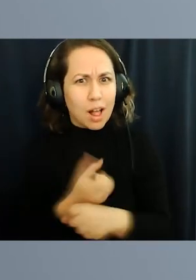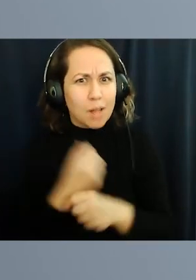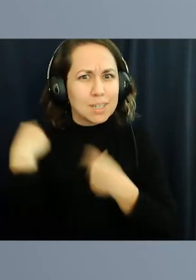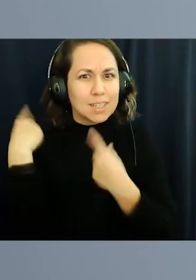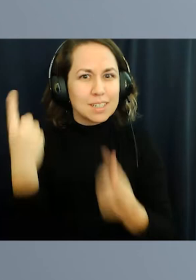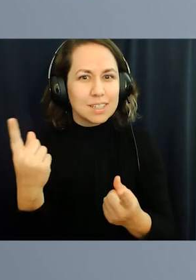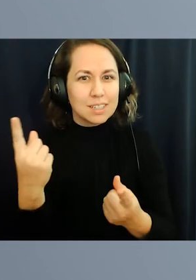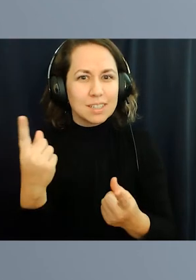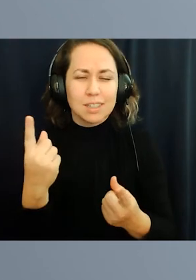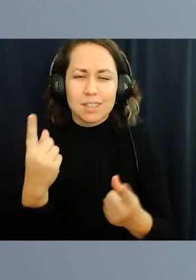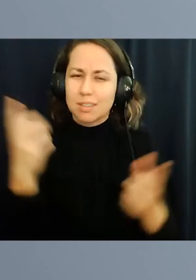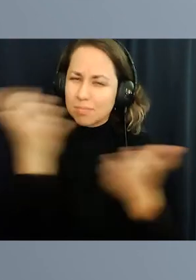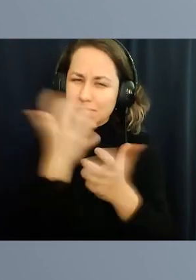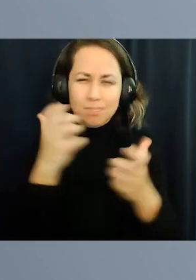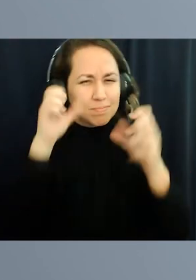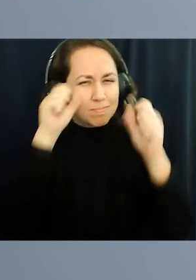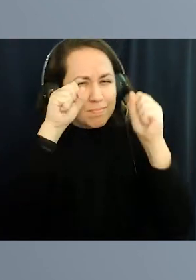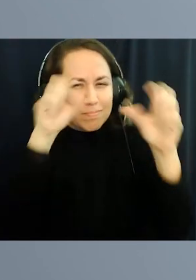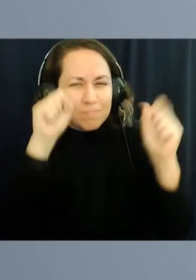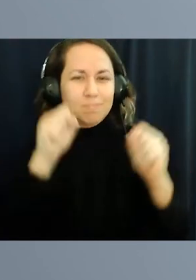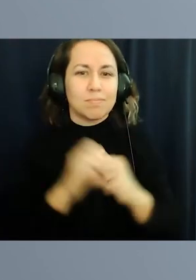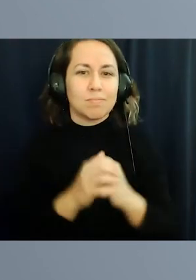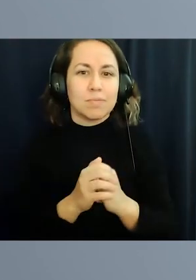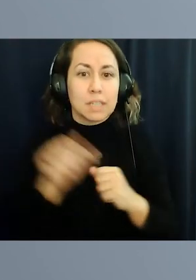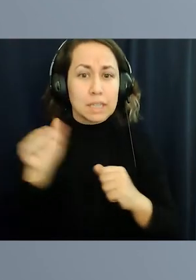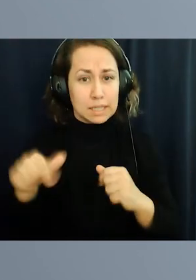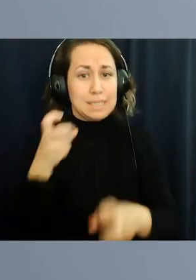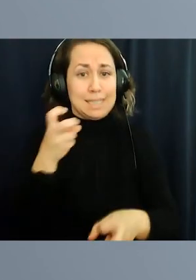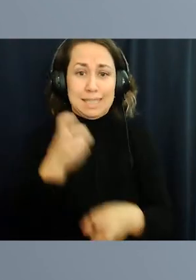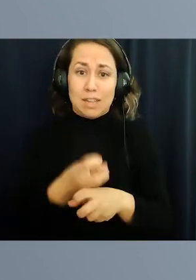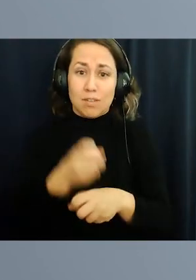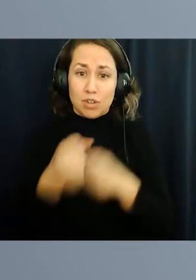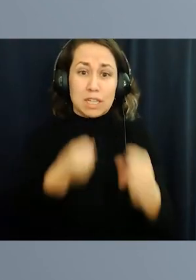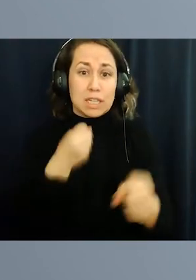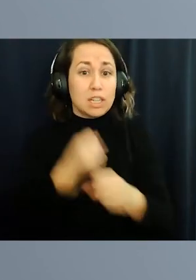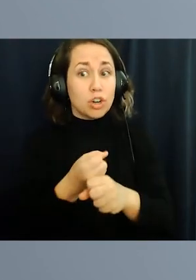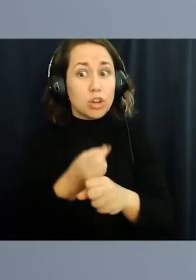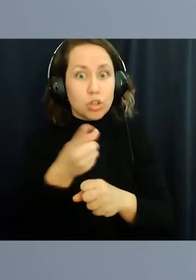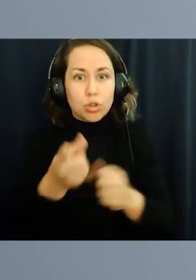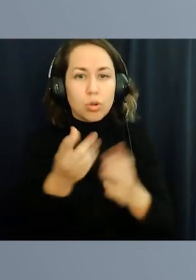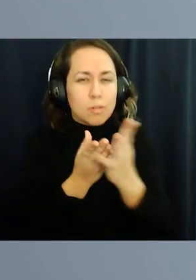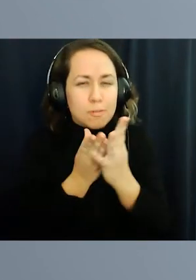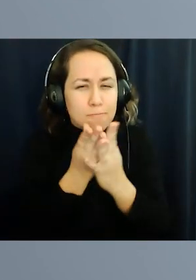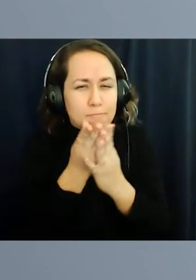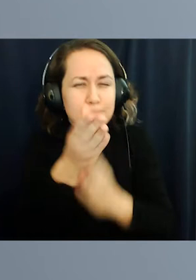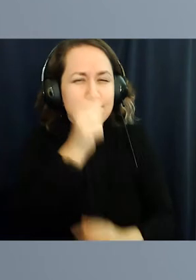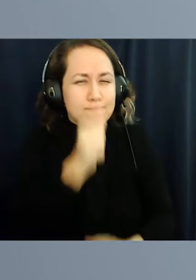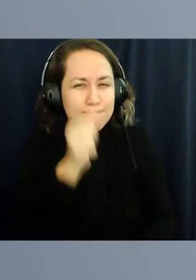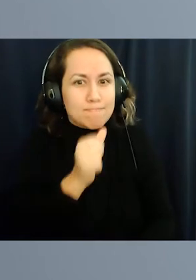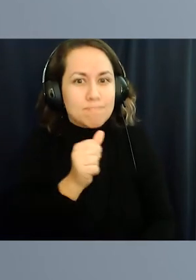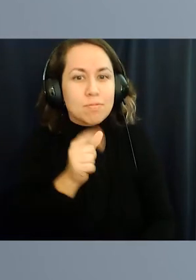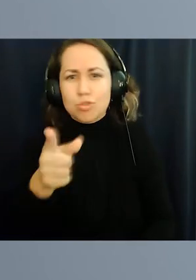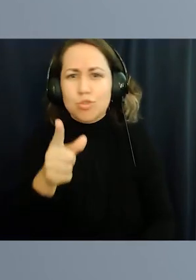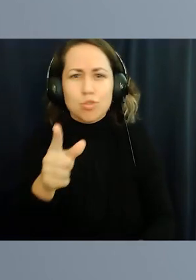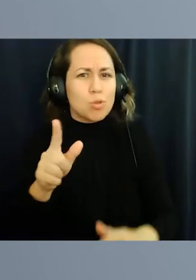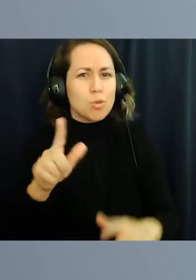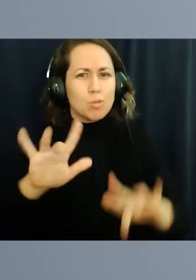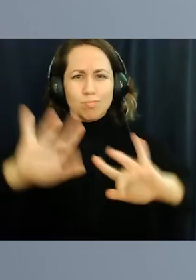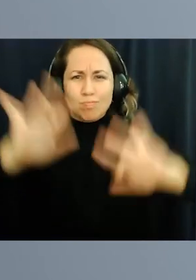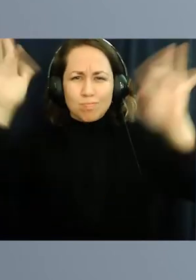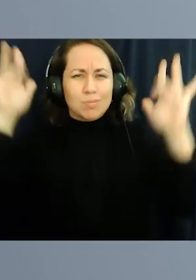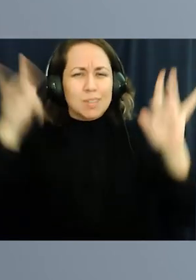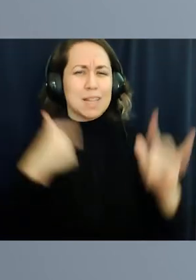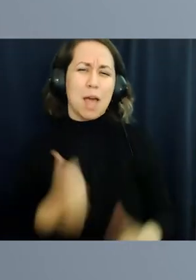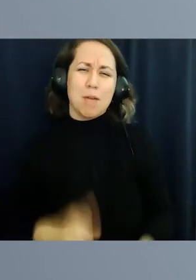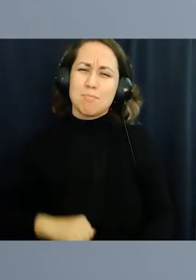Escolar Unificado de Santa Ana. Lo que han logrado es sobresaliente. Ha sido un año muy difícil y ustedes han